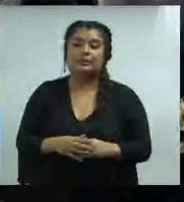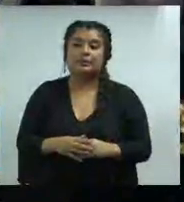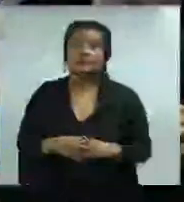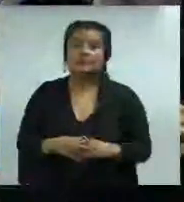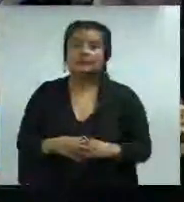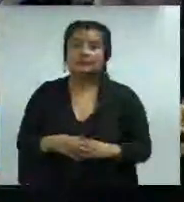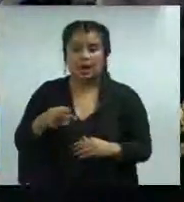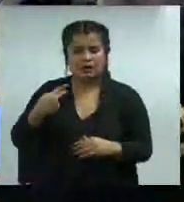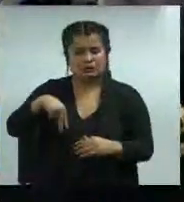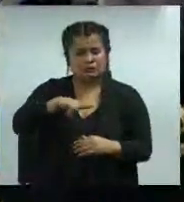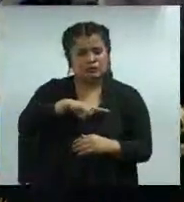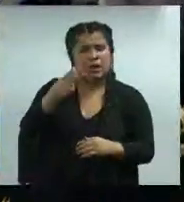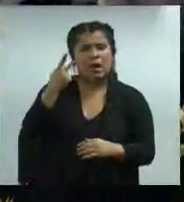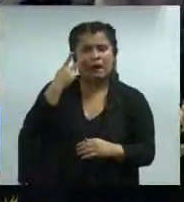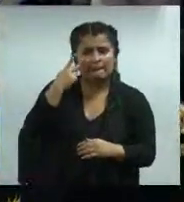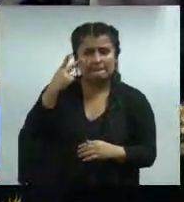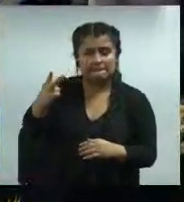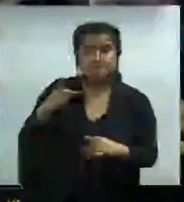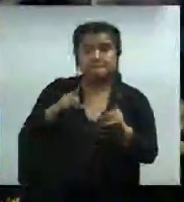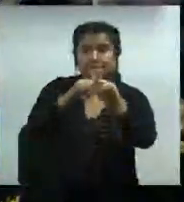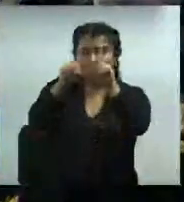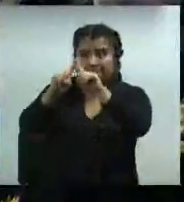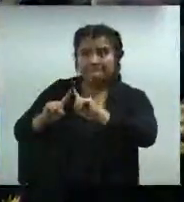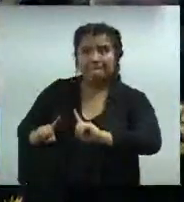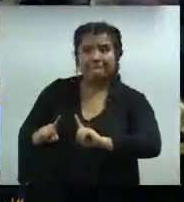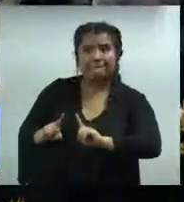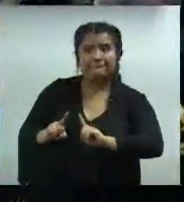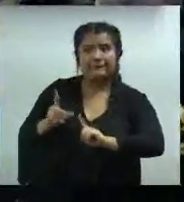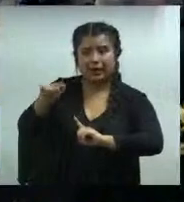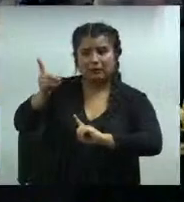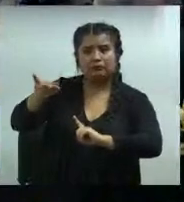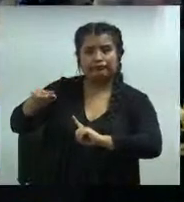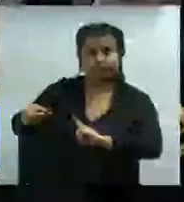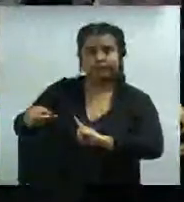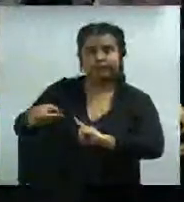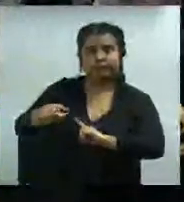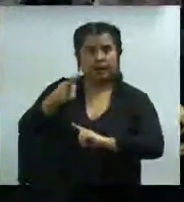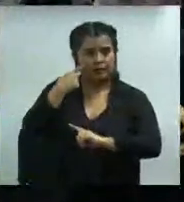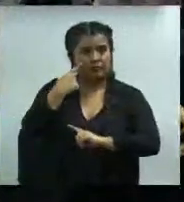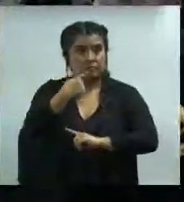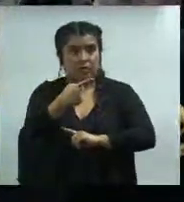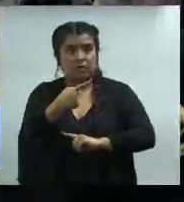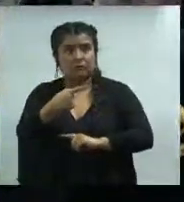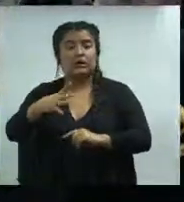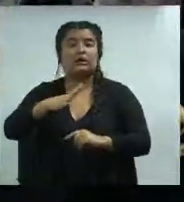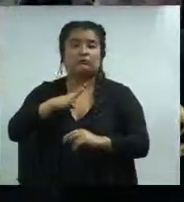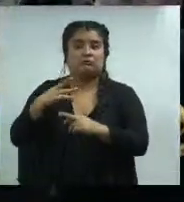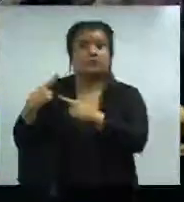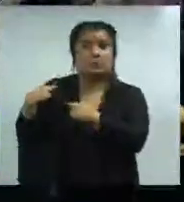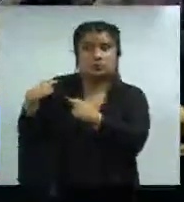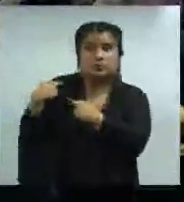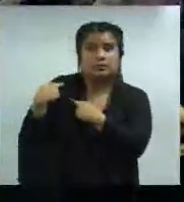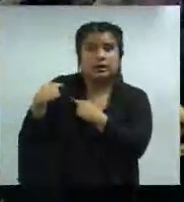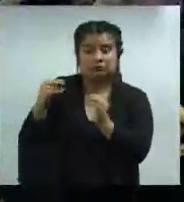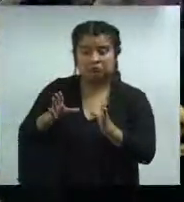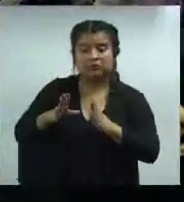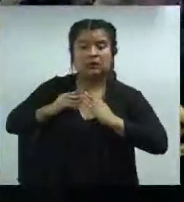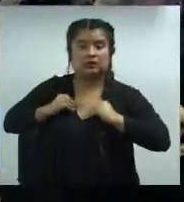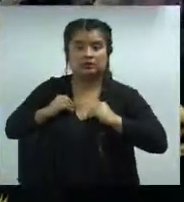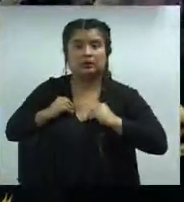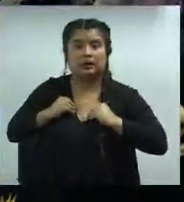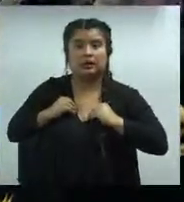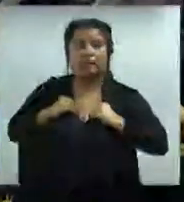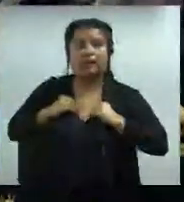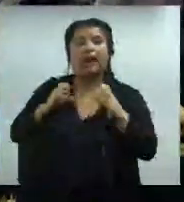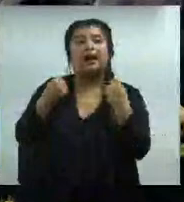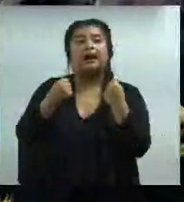Al escuchar los diferentes colegas, se ve que realmente sí hay compromiso de hacer